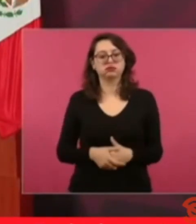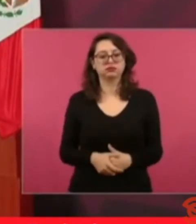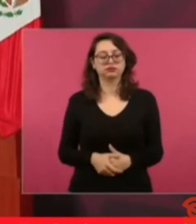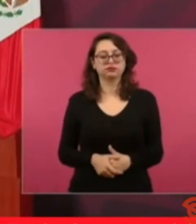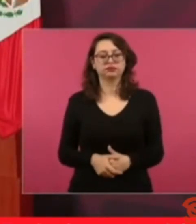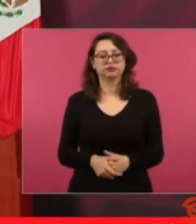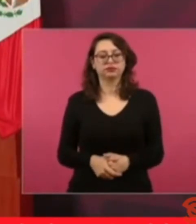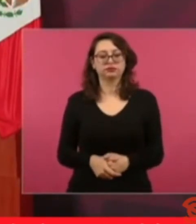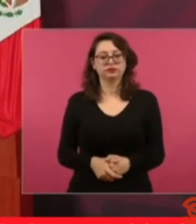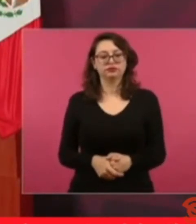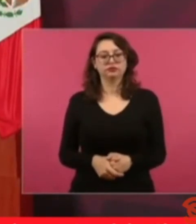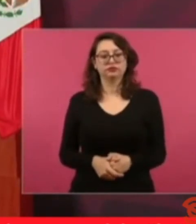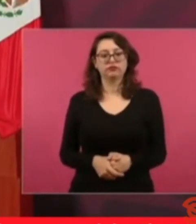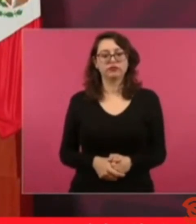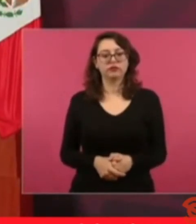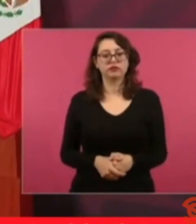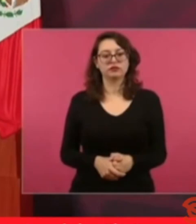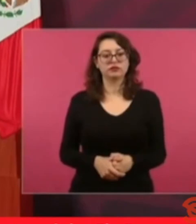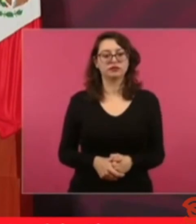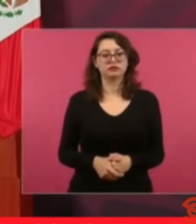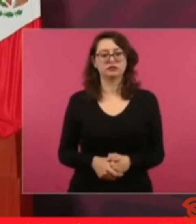de todas las comandancias.